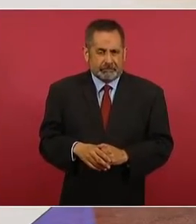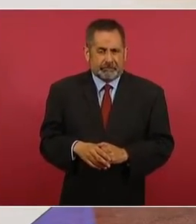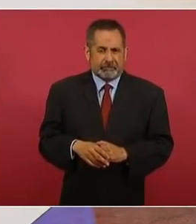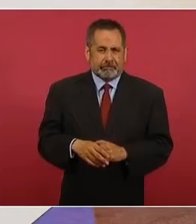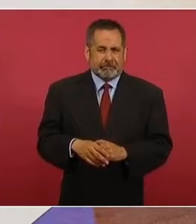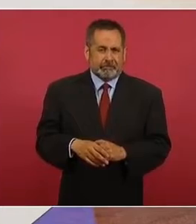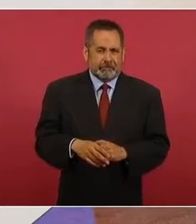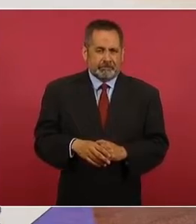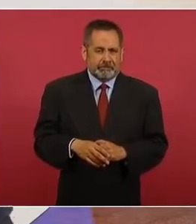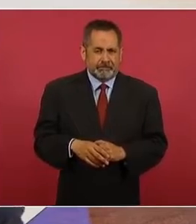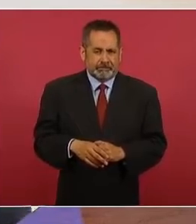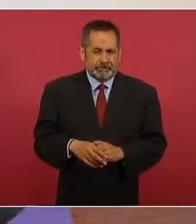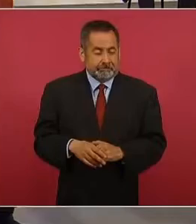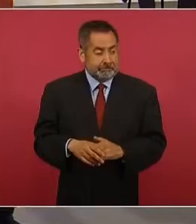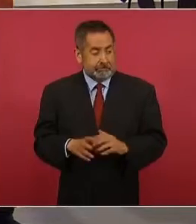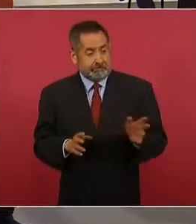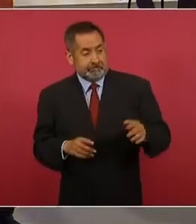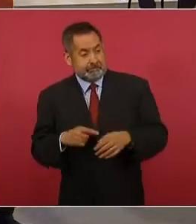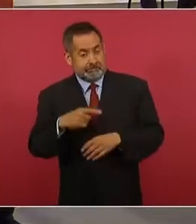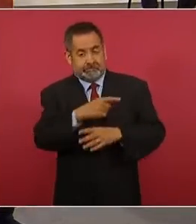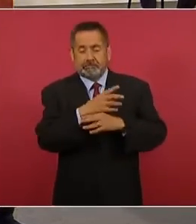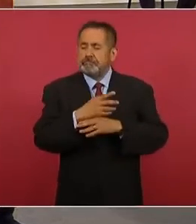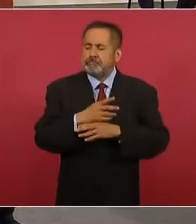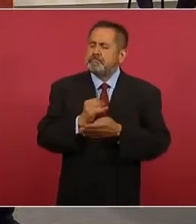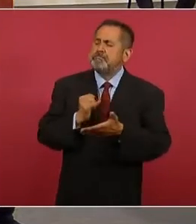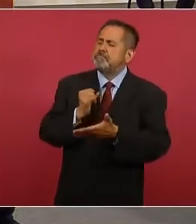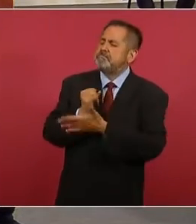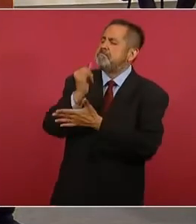O sea, que ya nos